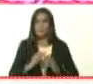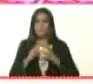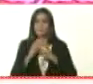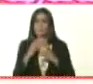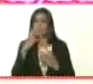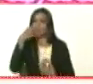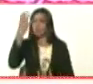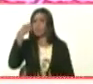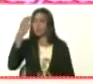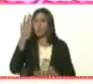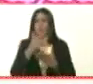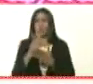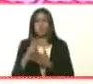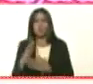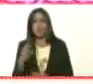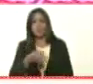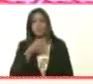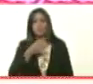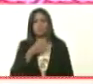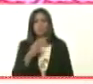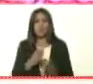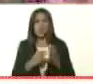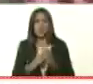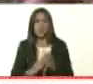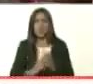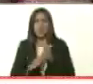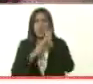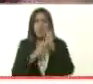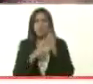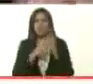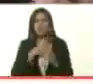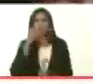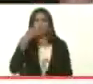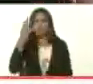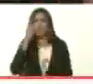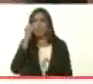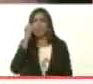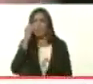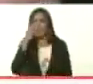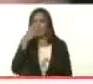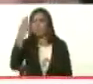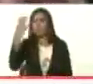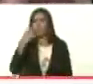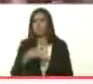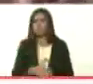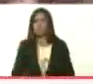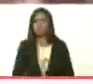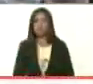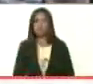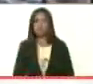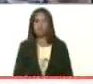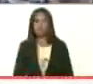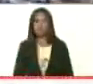obrera venezolana. Jefe de consigna, Alexis Corredor.